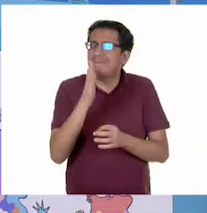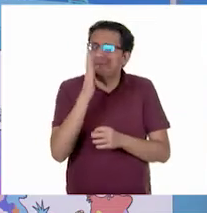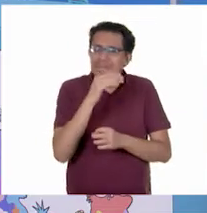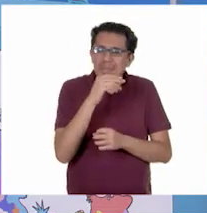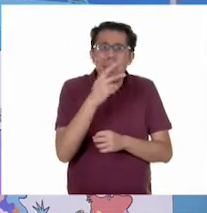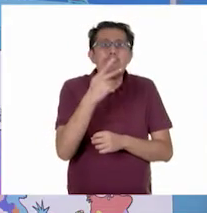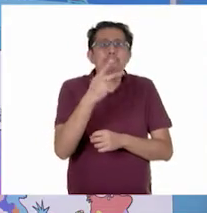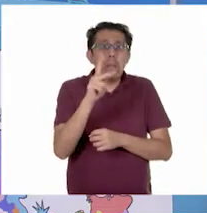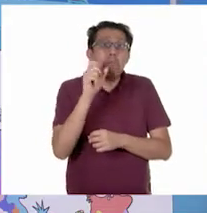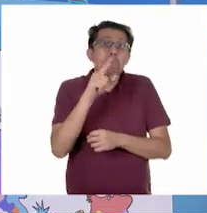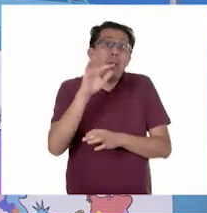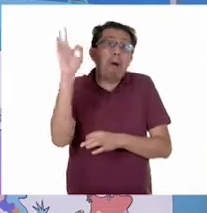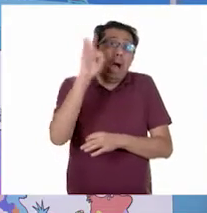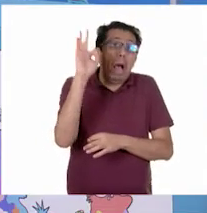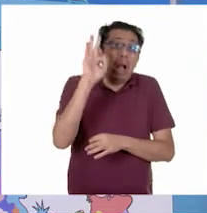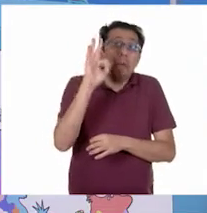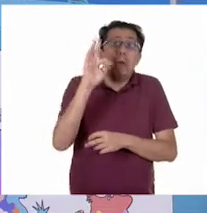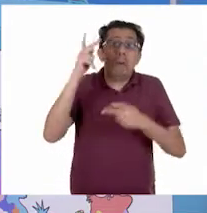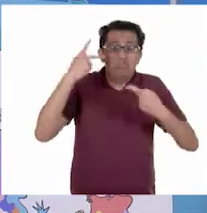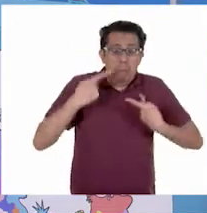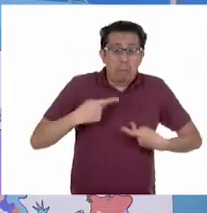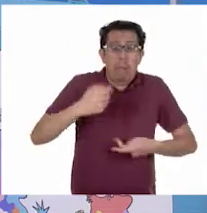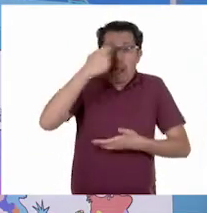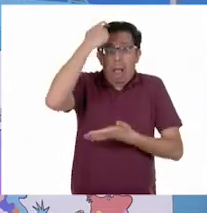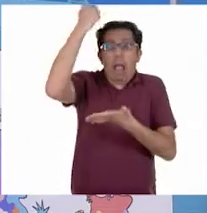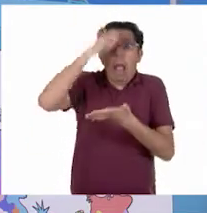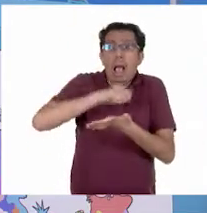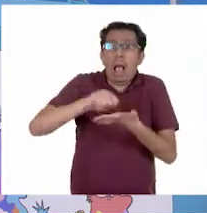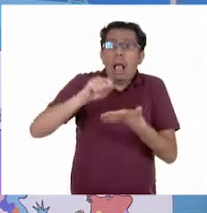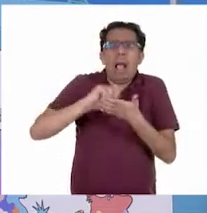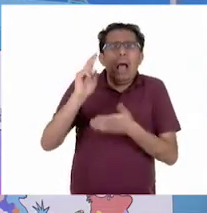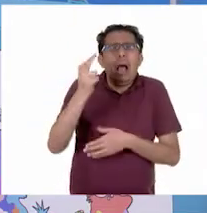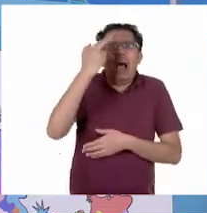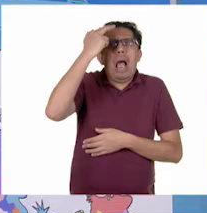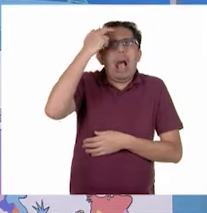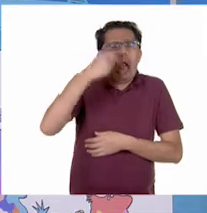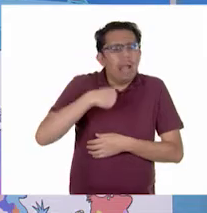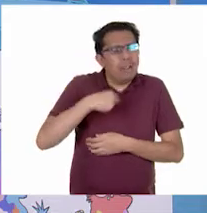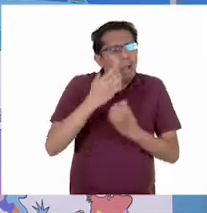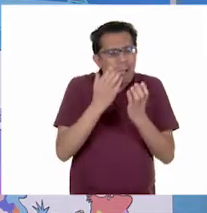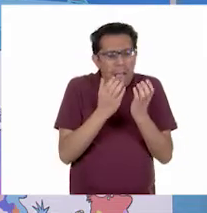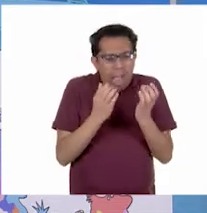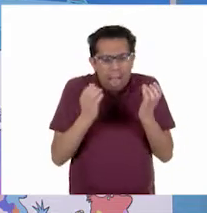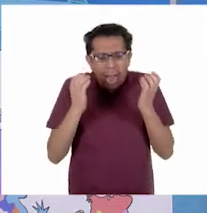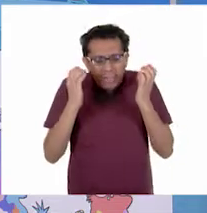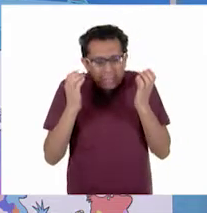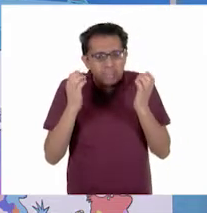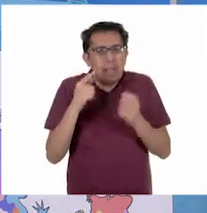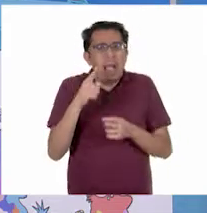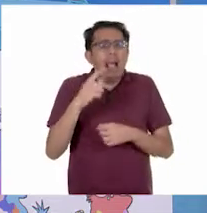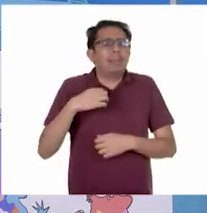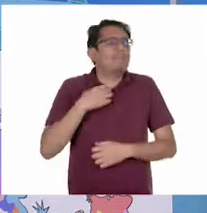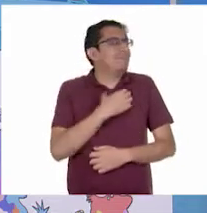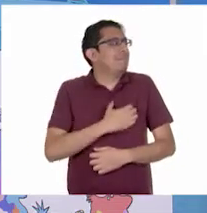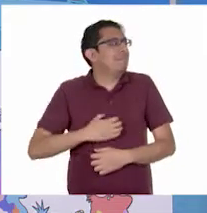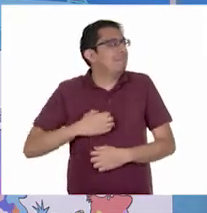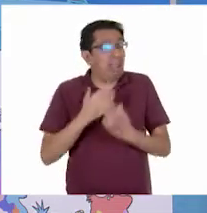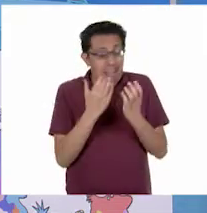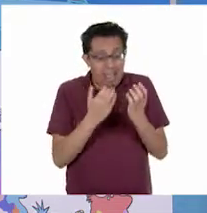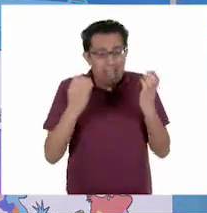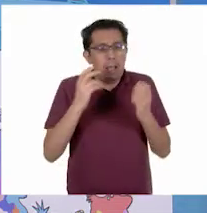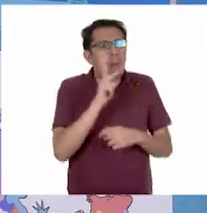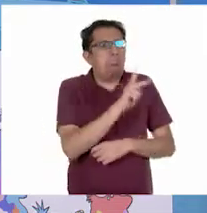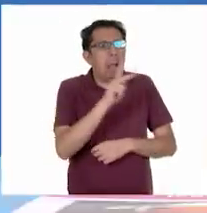caso, que el poeta puede estar evocando la alegría que le causa comer sandía, cuyas rebanadas no solo compara con una